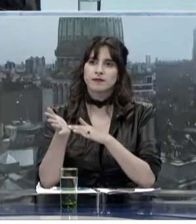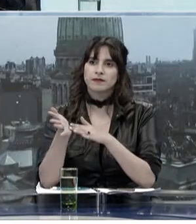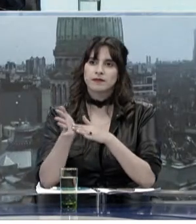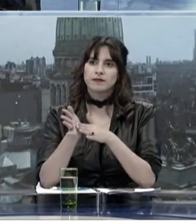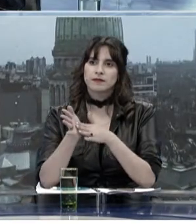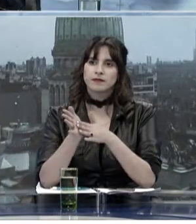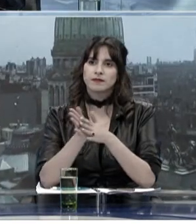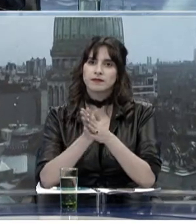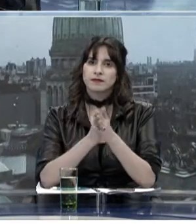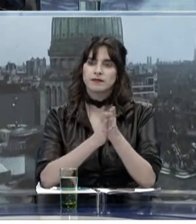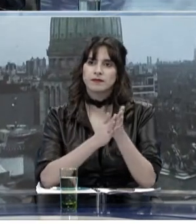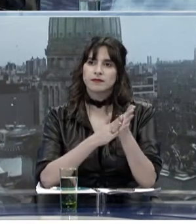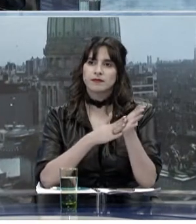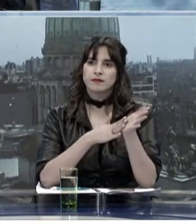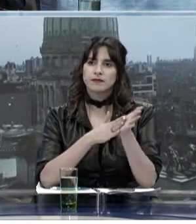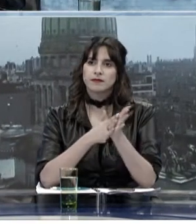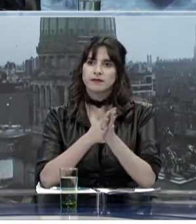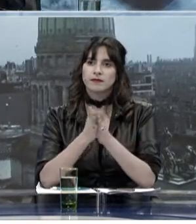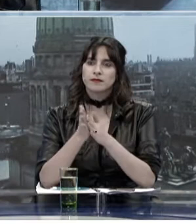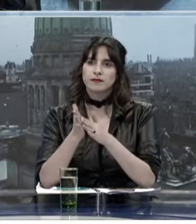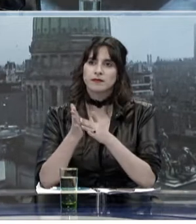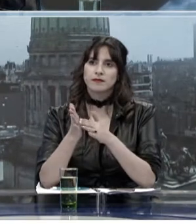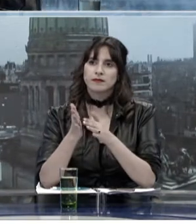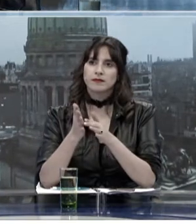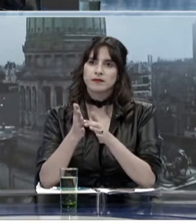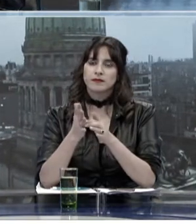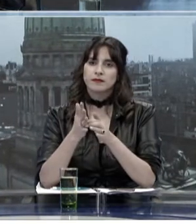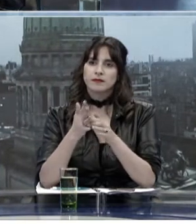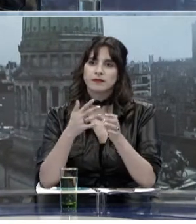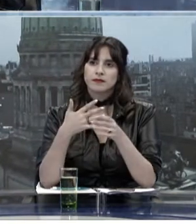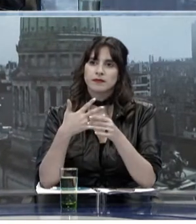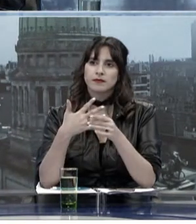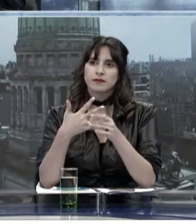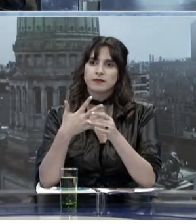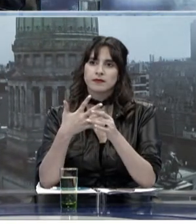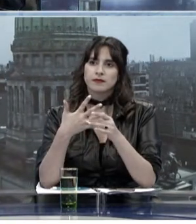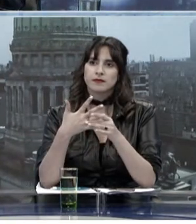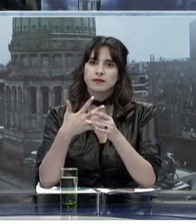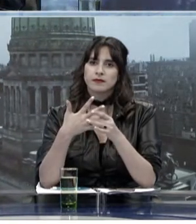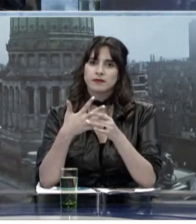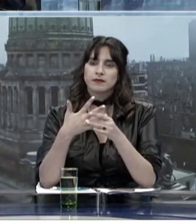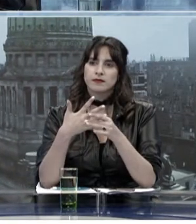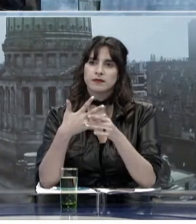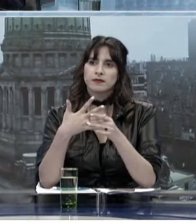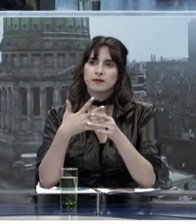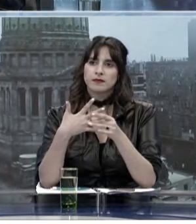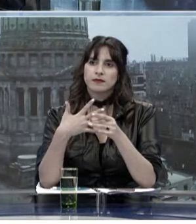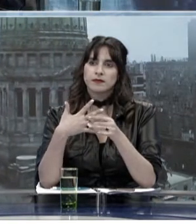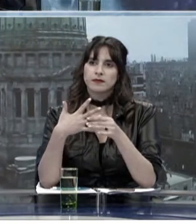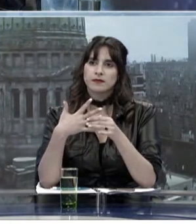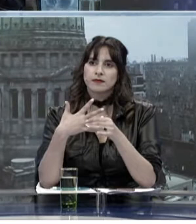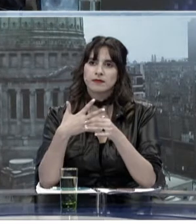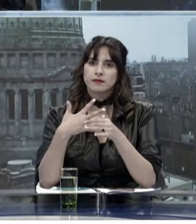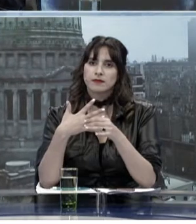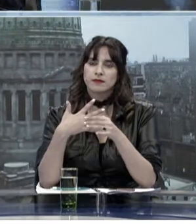nosotros pensamos que en este momento es importante este tipo de aporte. Sinceramente, ¿qué nos gustaría a nosotros? A ver, primero que esto es un proyecto de